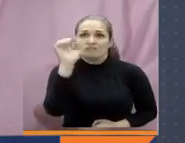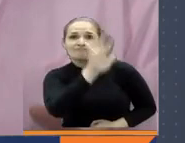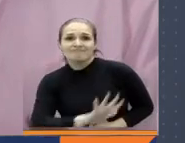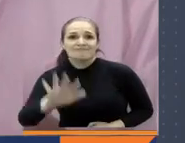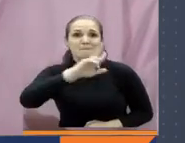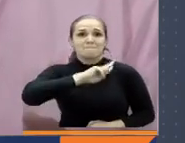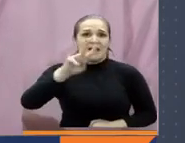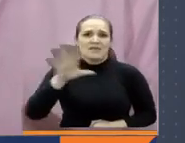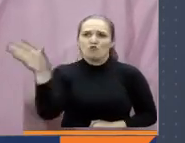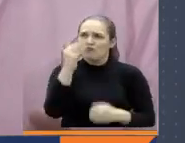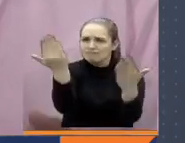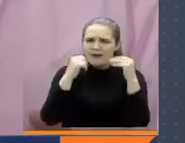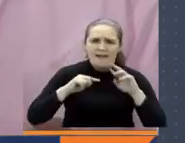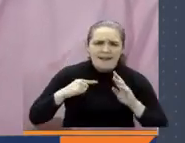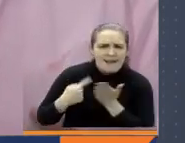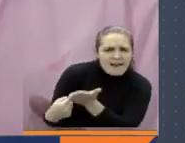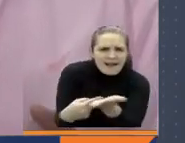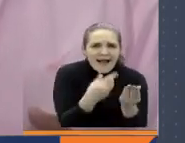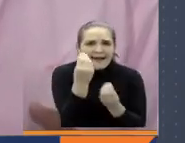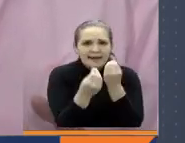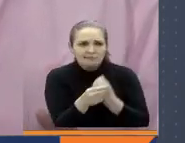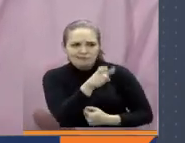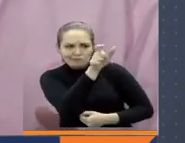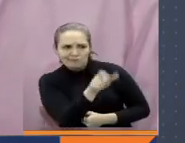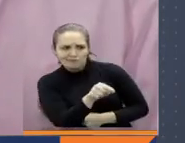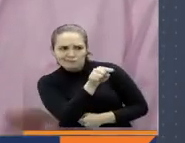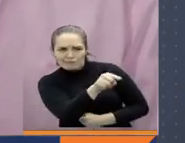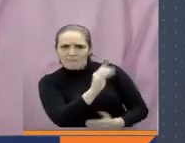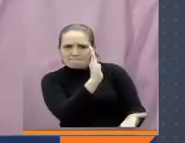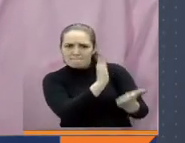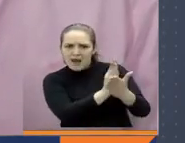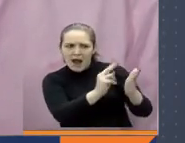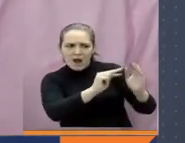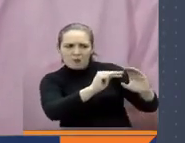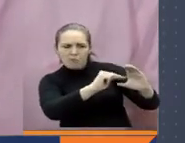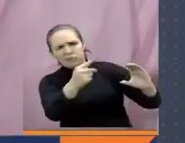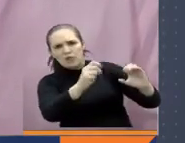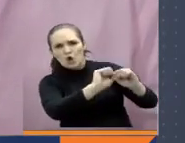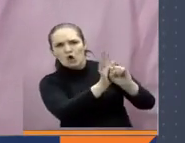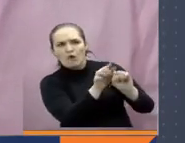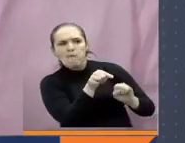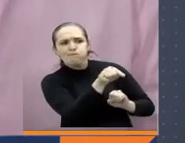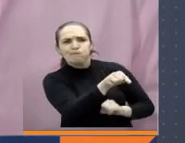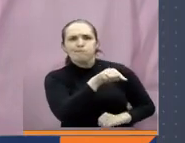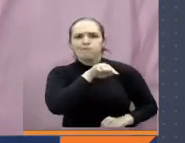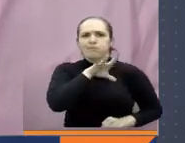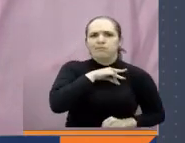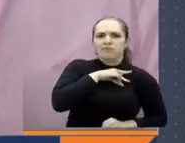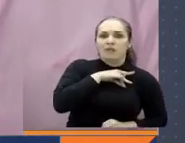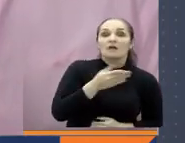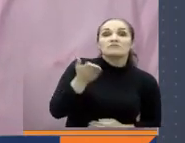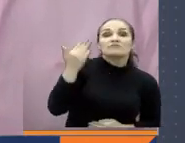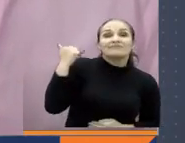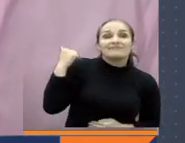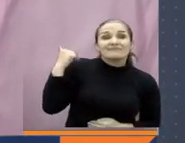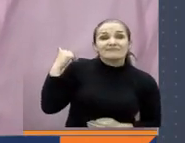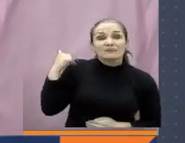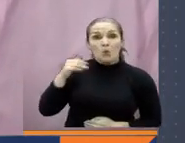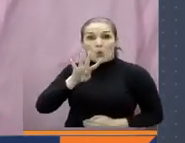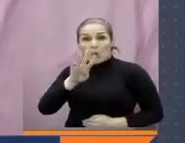se está analizando este caso de la variante de Delta que ingresó a la capital del Valle del Cauca. El caso se conoció el pasado 4 de julio y